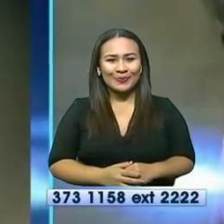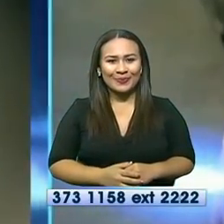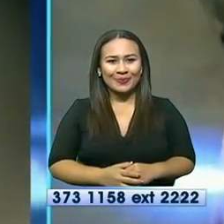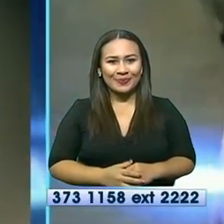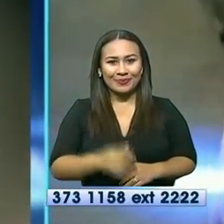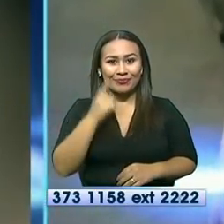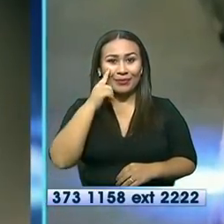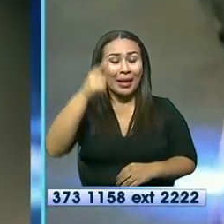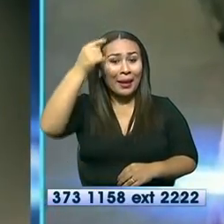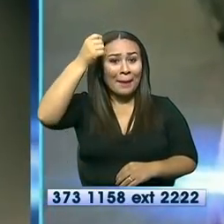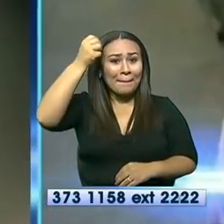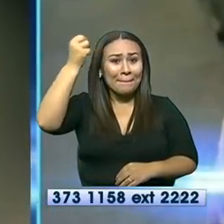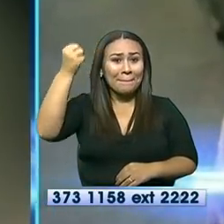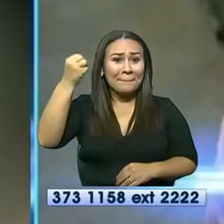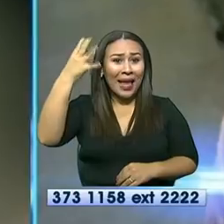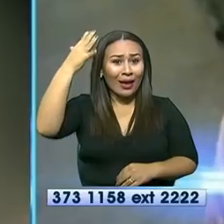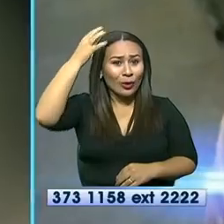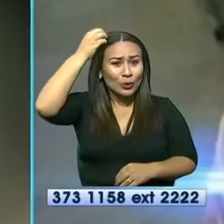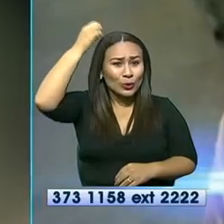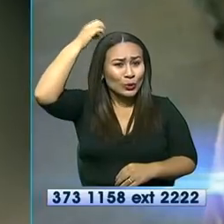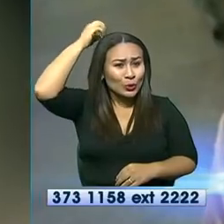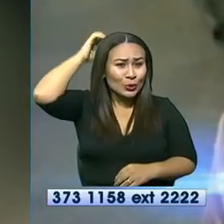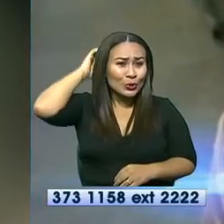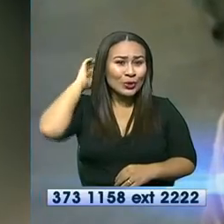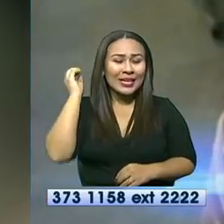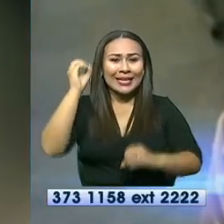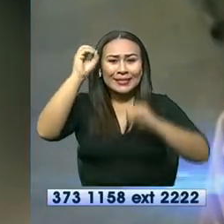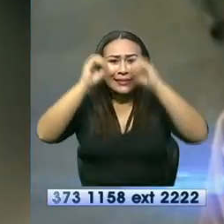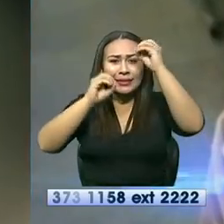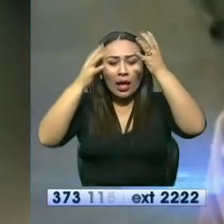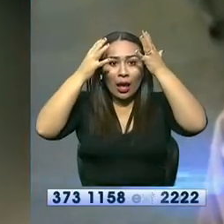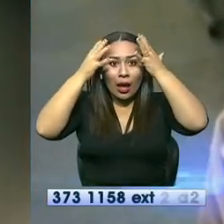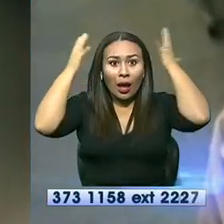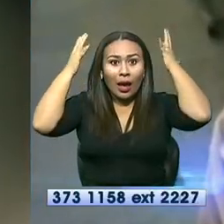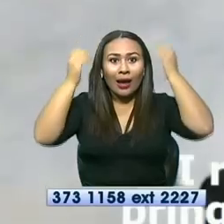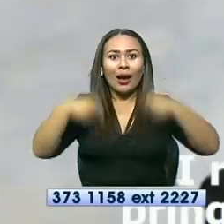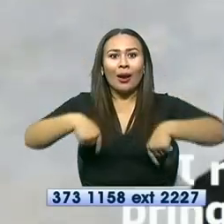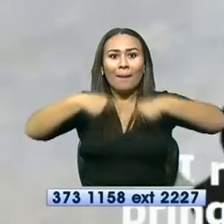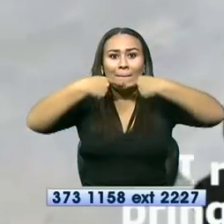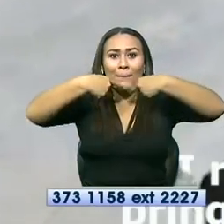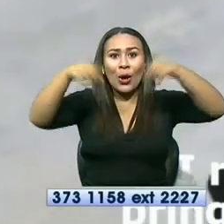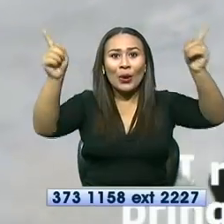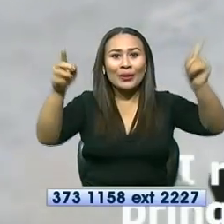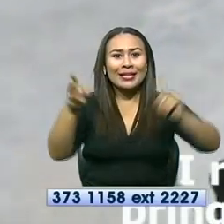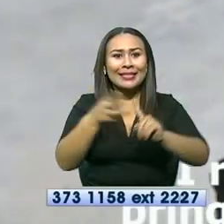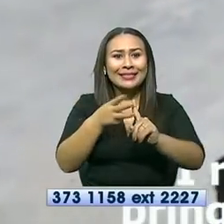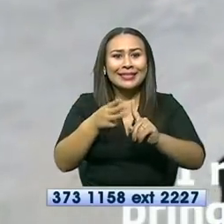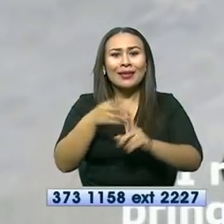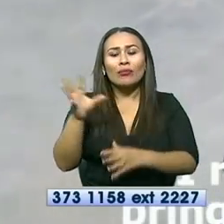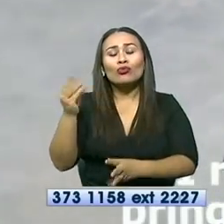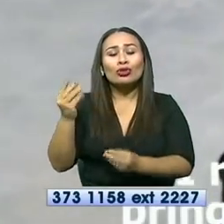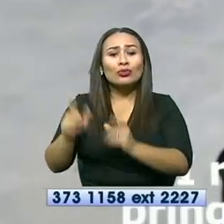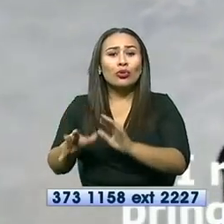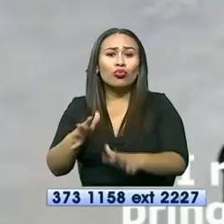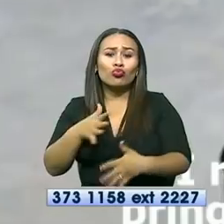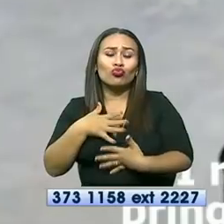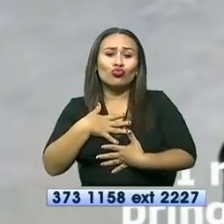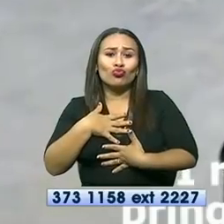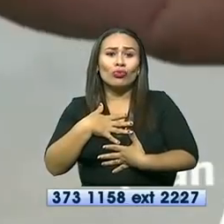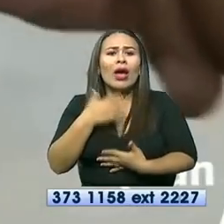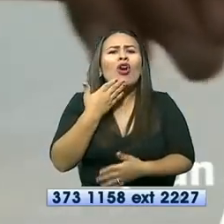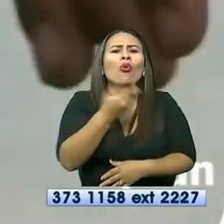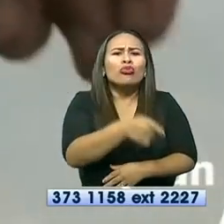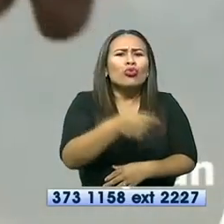Con el pelo completamente congelado, es la imagen que se ha vuelto viral, conmoviendo al mundo entero al saber la